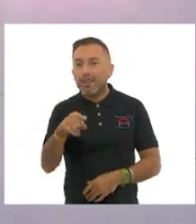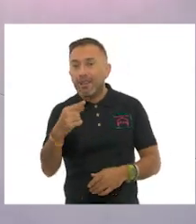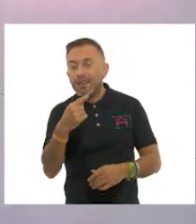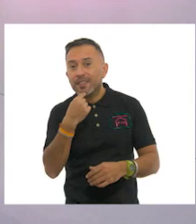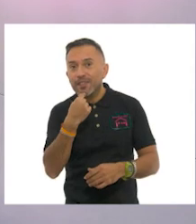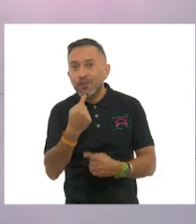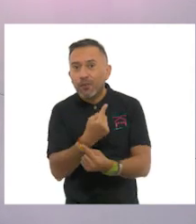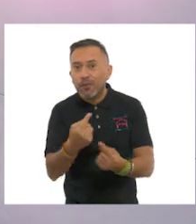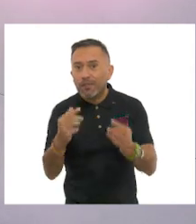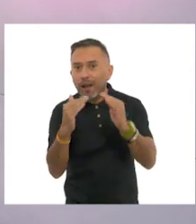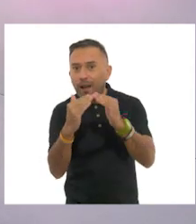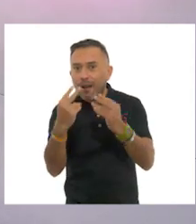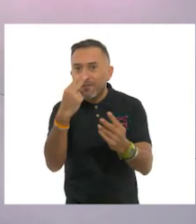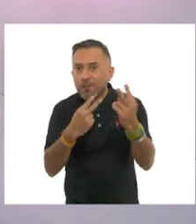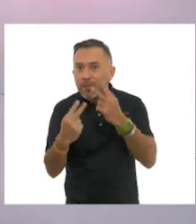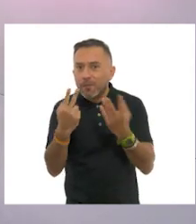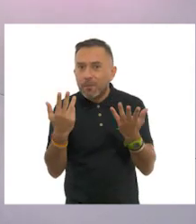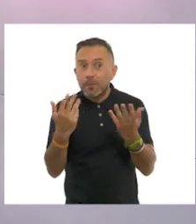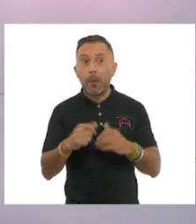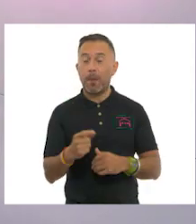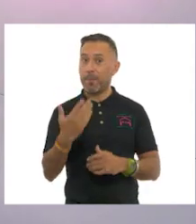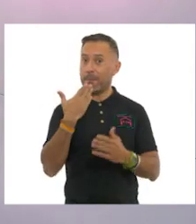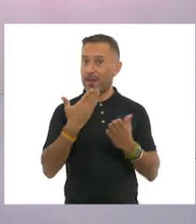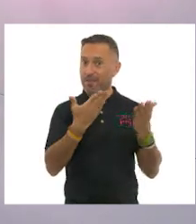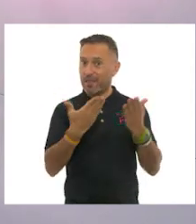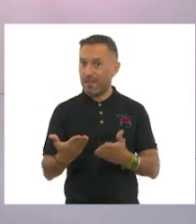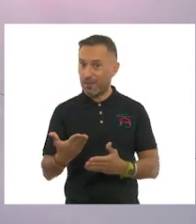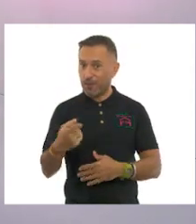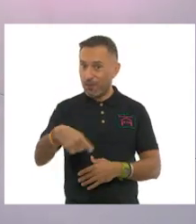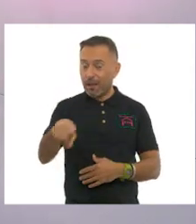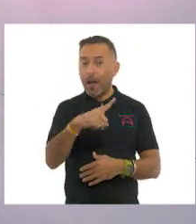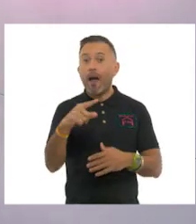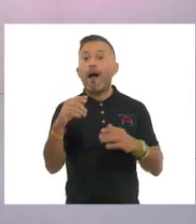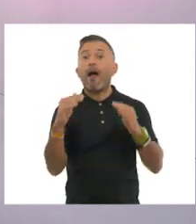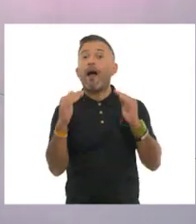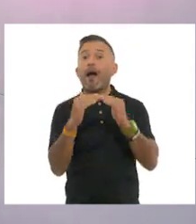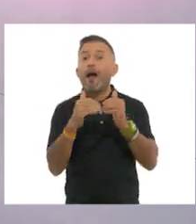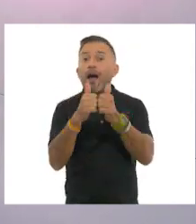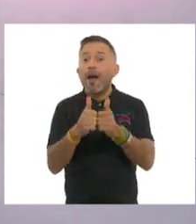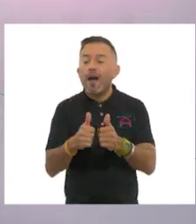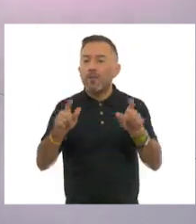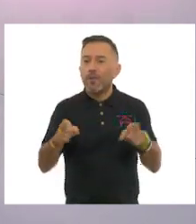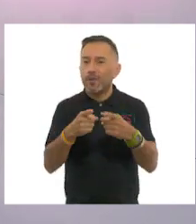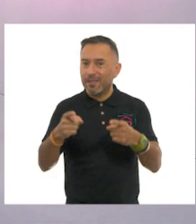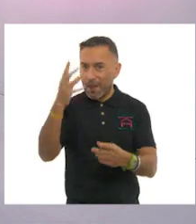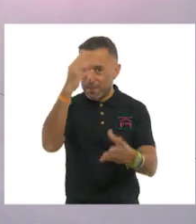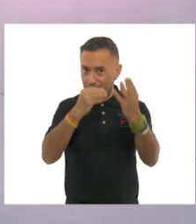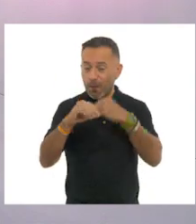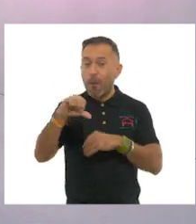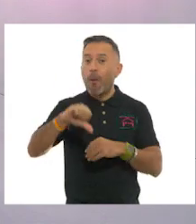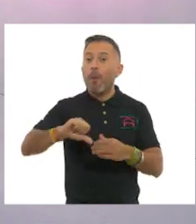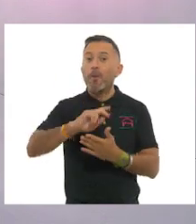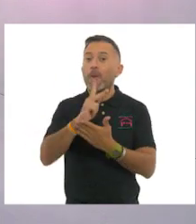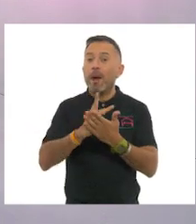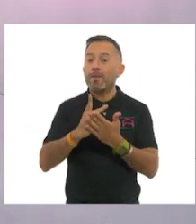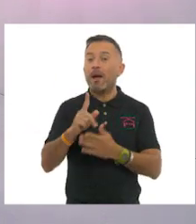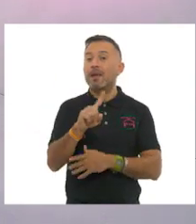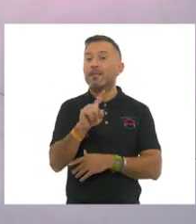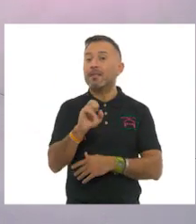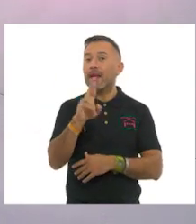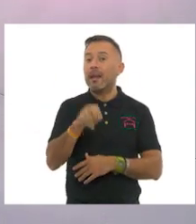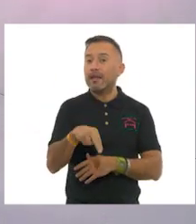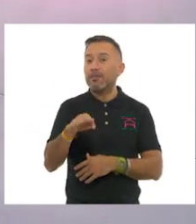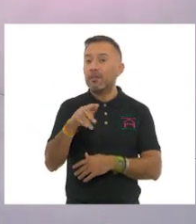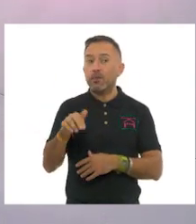niños. Bueno, y bienvenidas todos ustedes también a Aprende Música en Casa. El programa de hoy se llama Zenén Ceferino, La Jarana